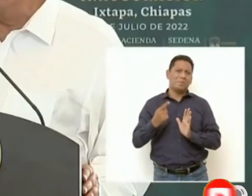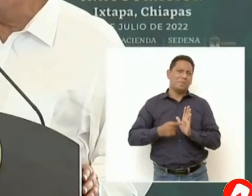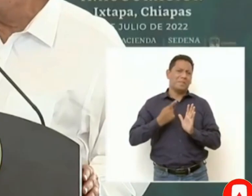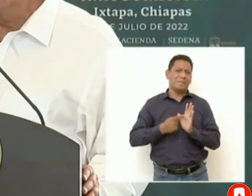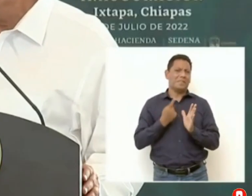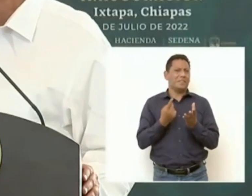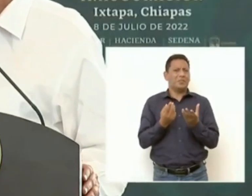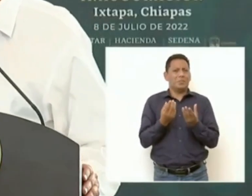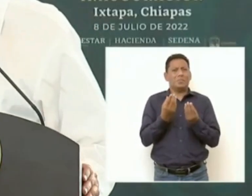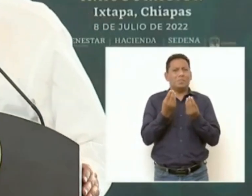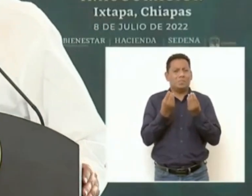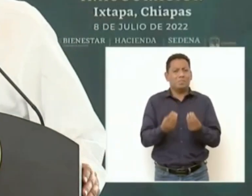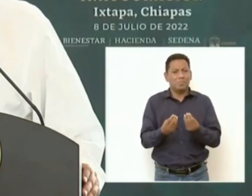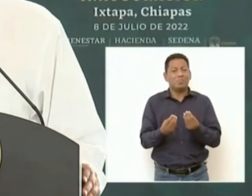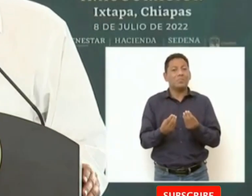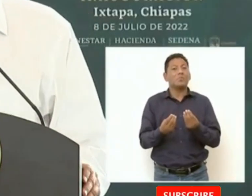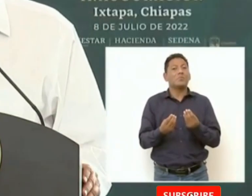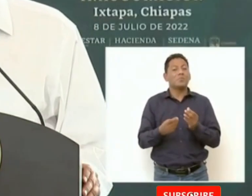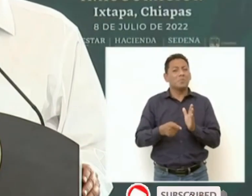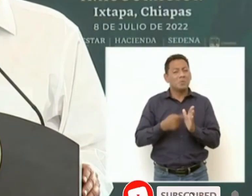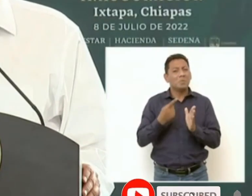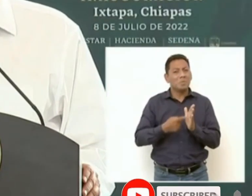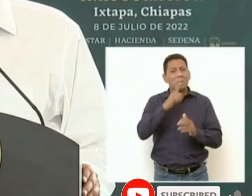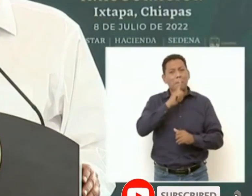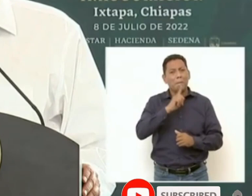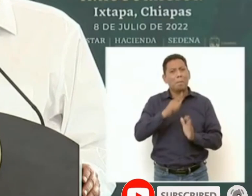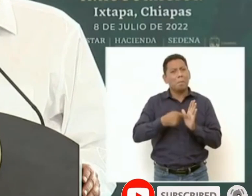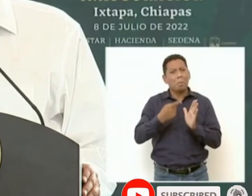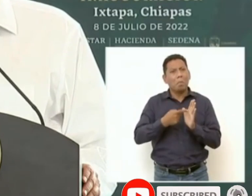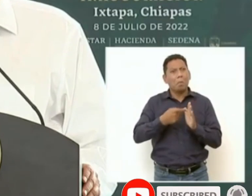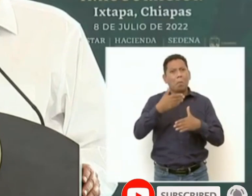veces puede convertirse en verdad.